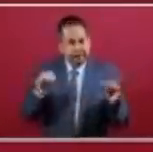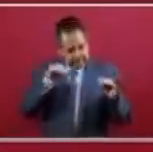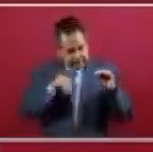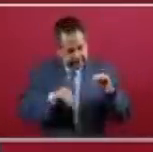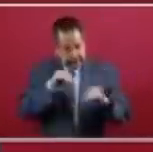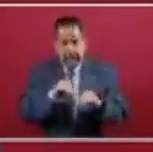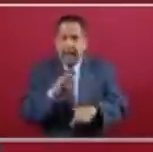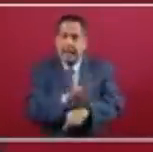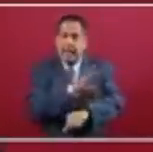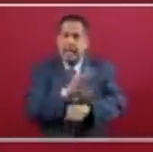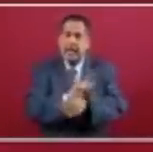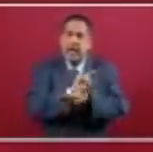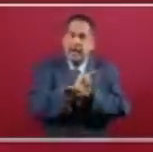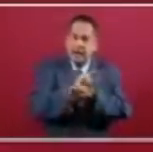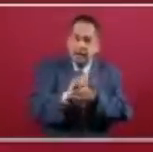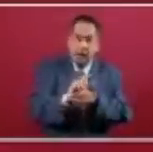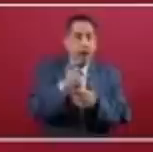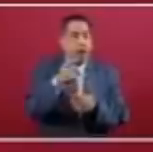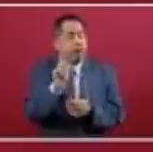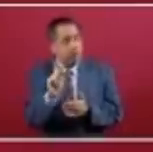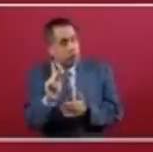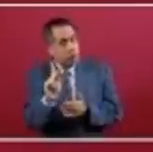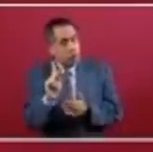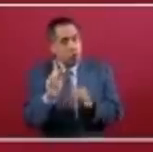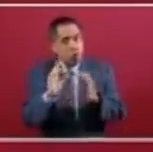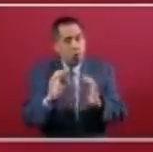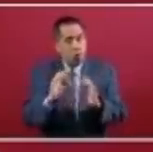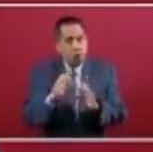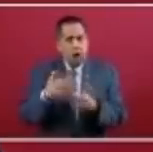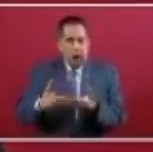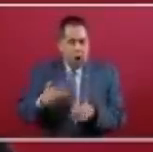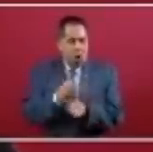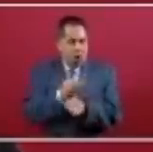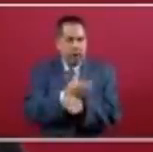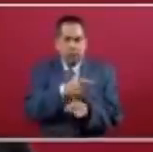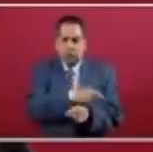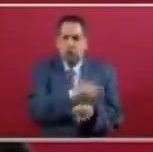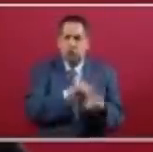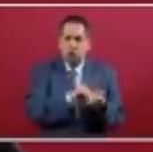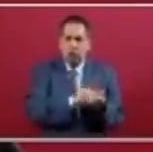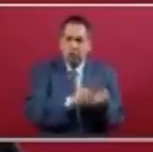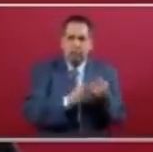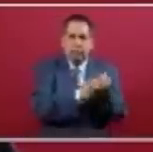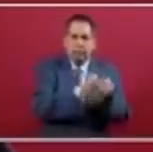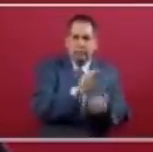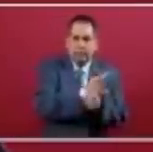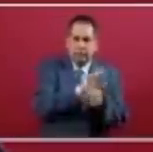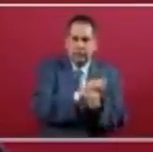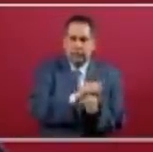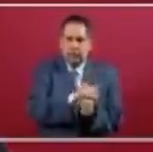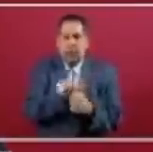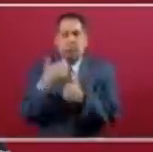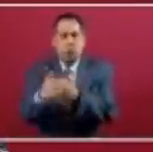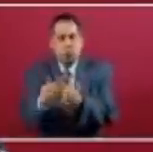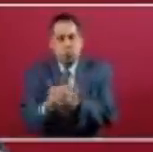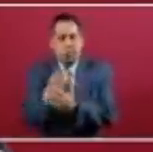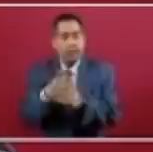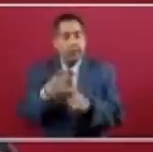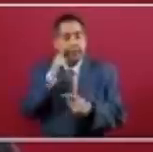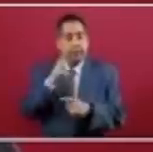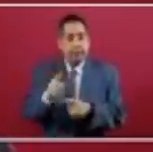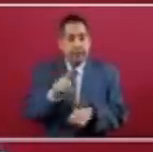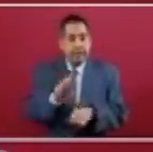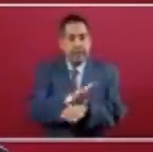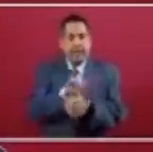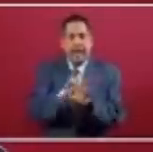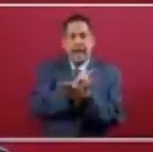energías limpias, pero manteniendo las que actualmente sostienen el sistema eléctrico. La energía